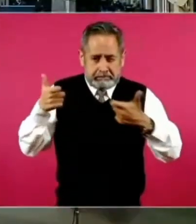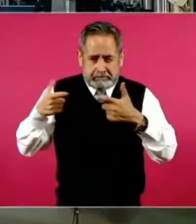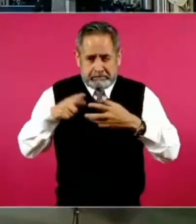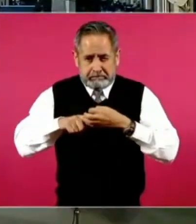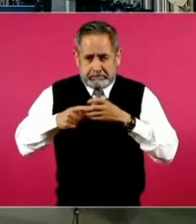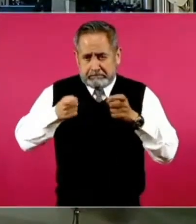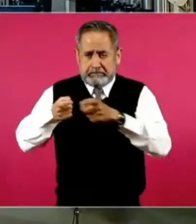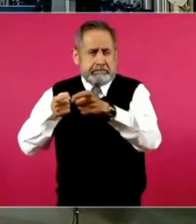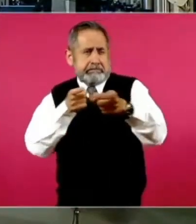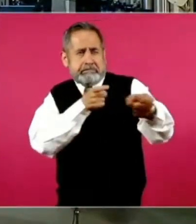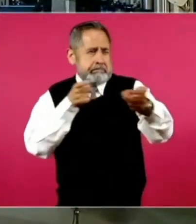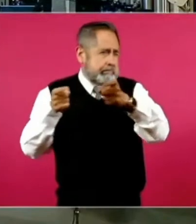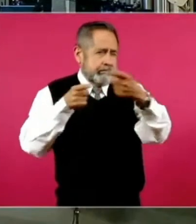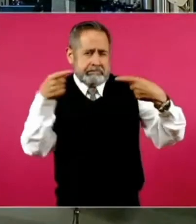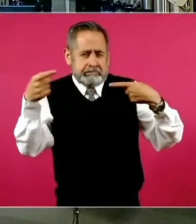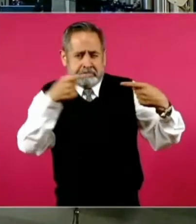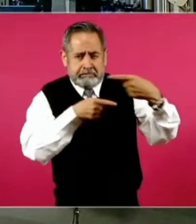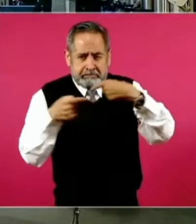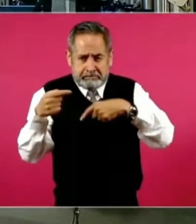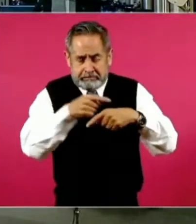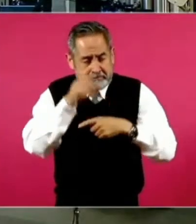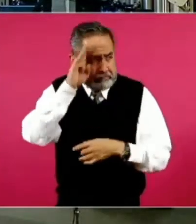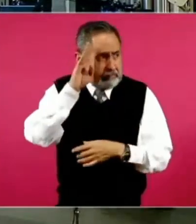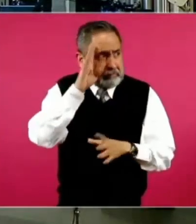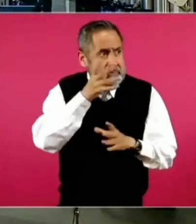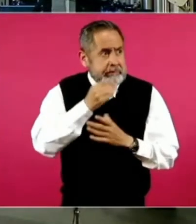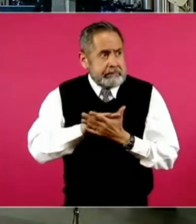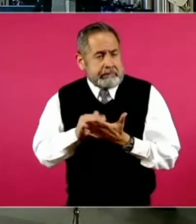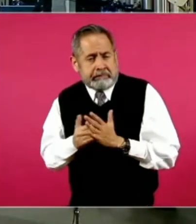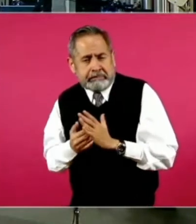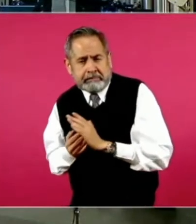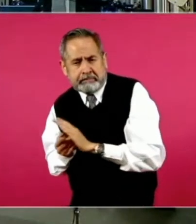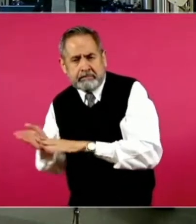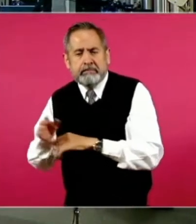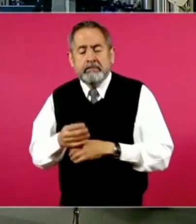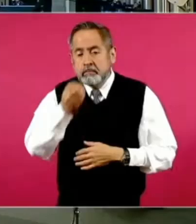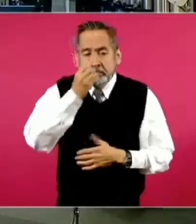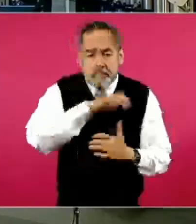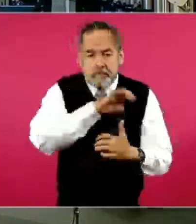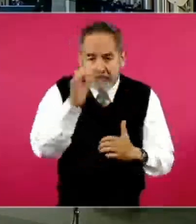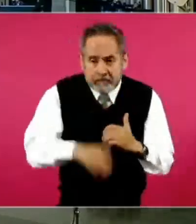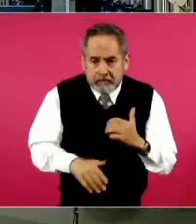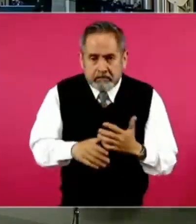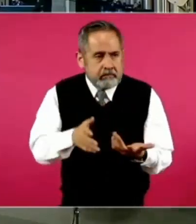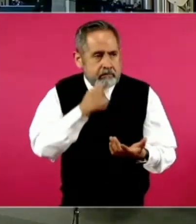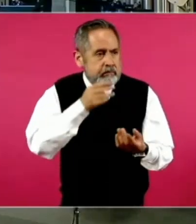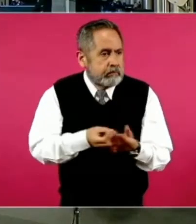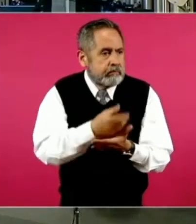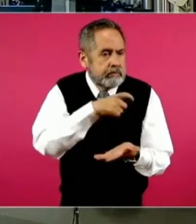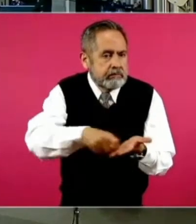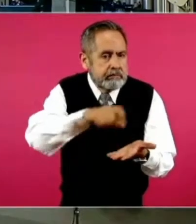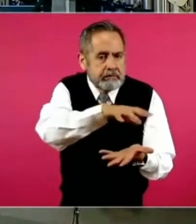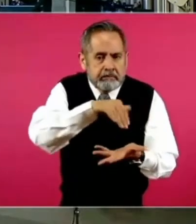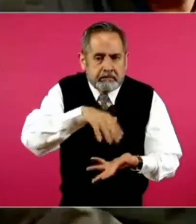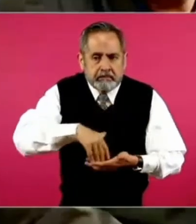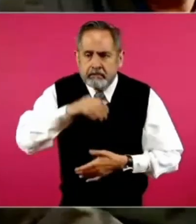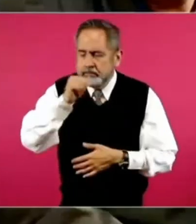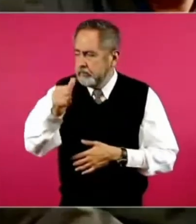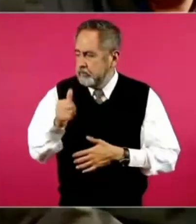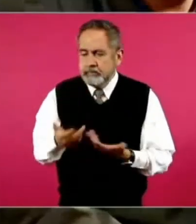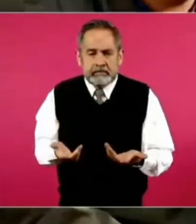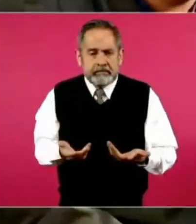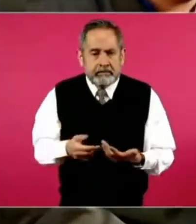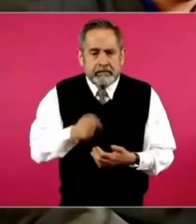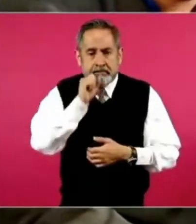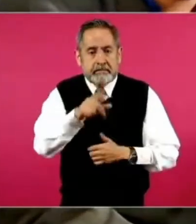estaban muy intensas. Se acabó el alimento, ya no podían salir a comprar alimento. El